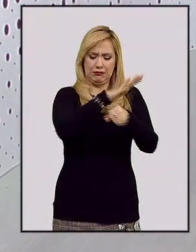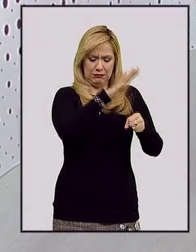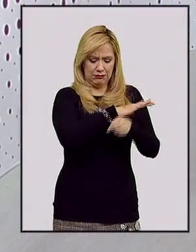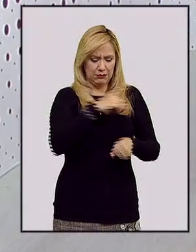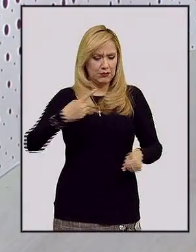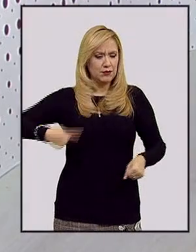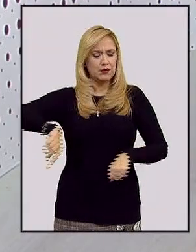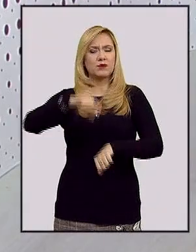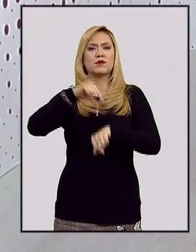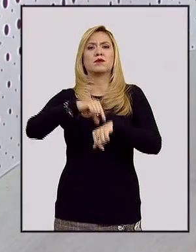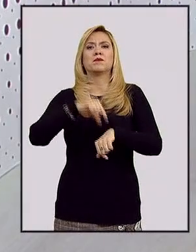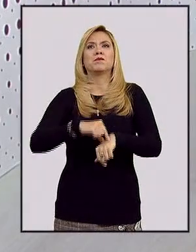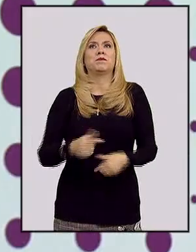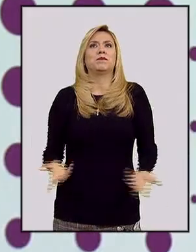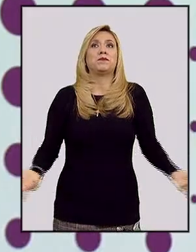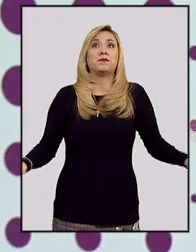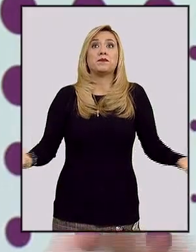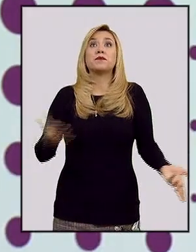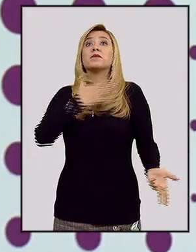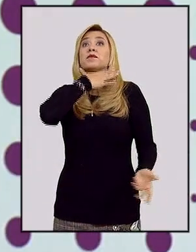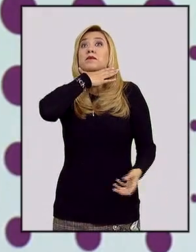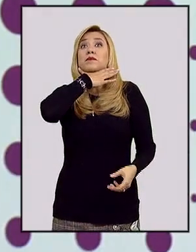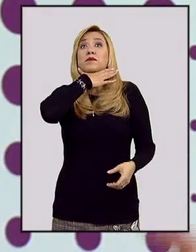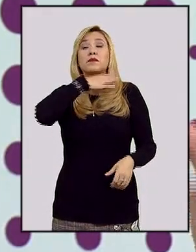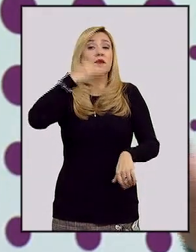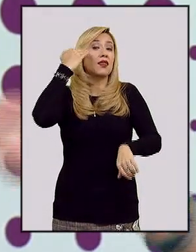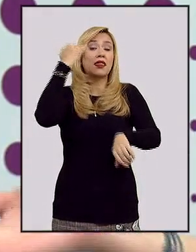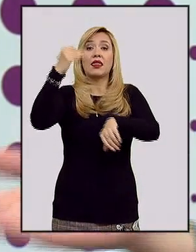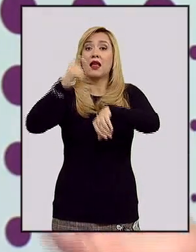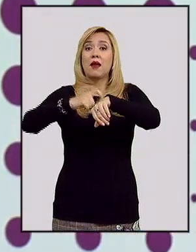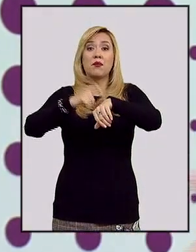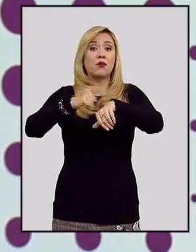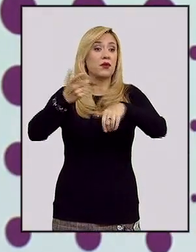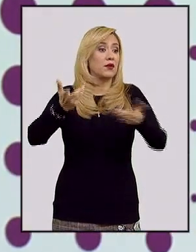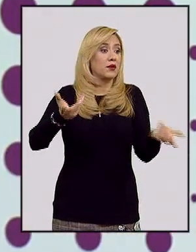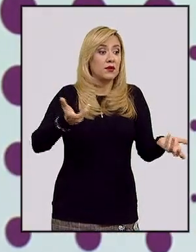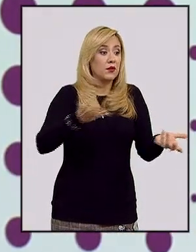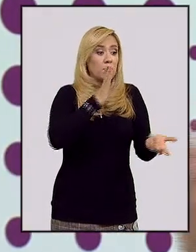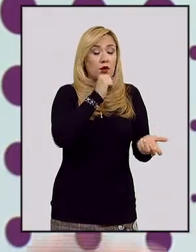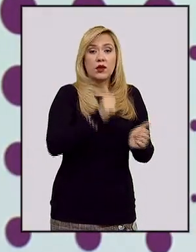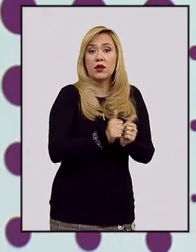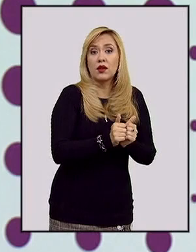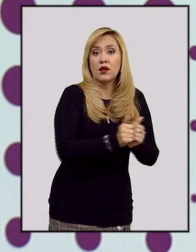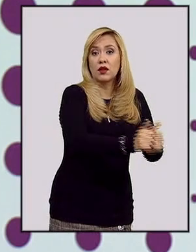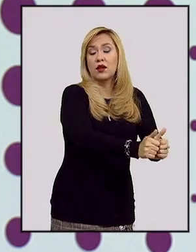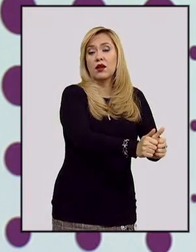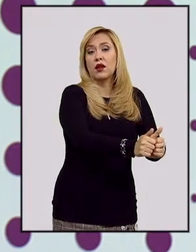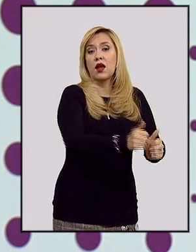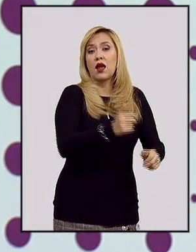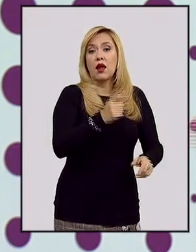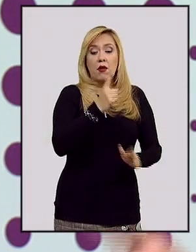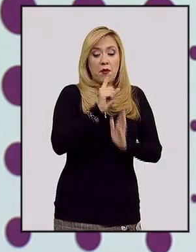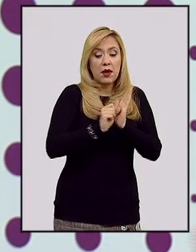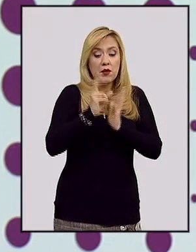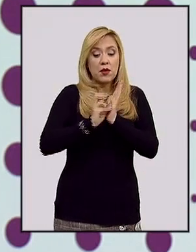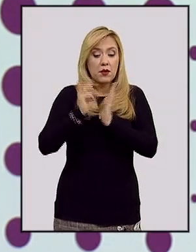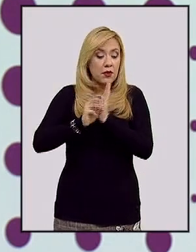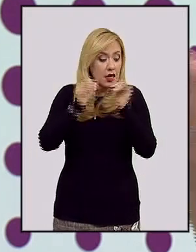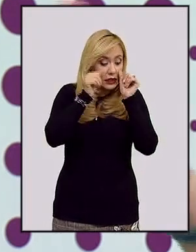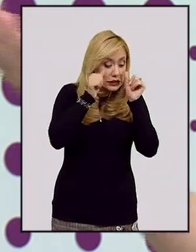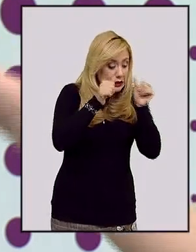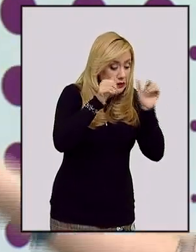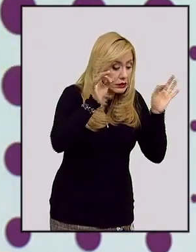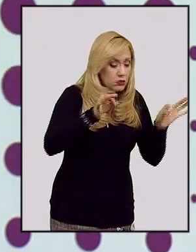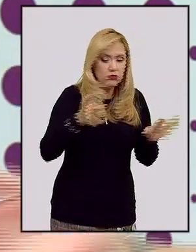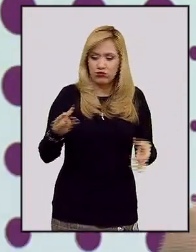médicos pues no tengan el tiempo para estar acompañando a una mujer en todo su proceso de parto. Y eso lleva